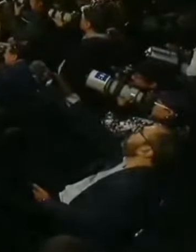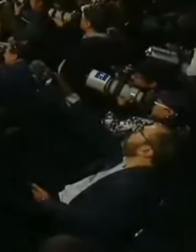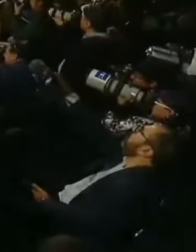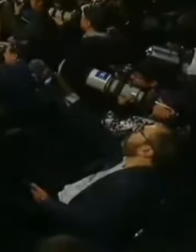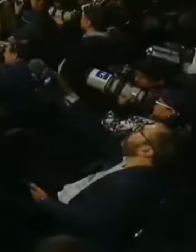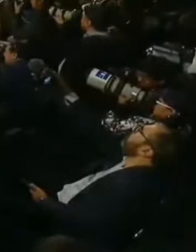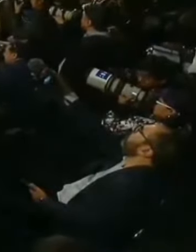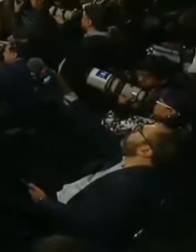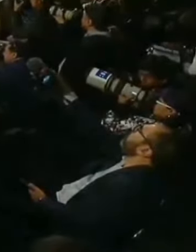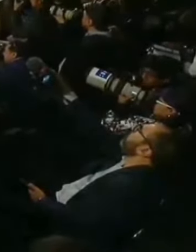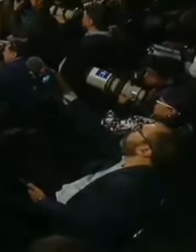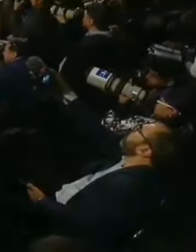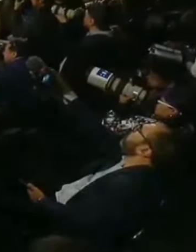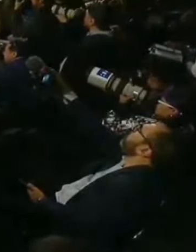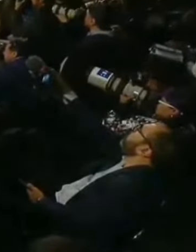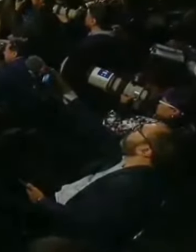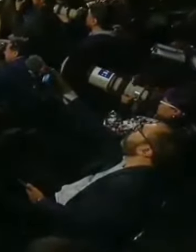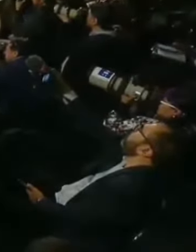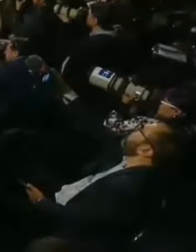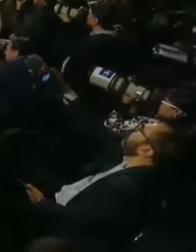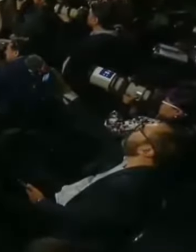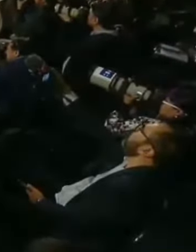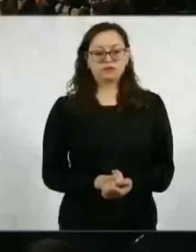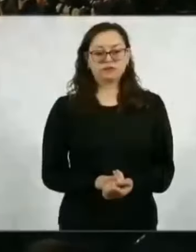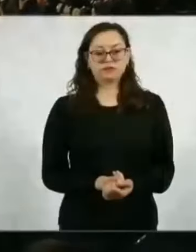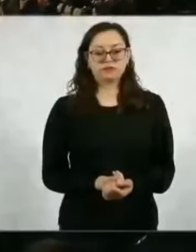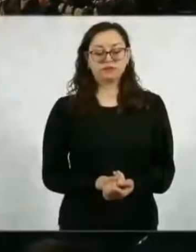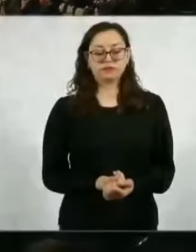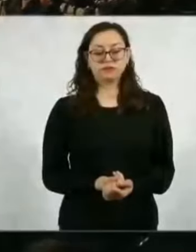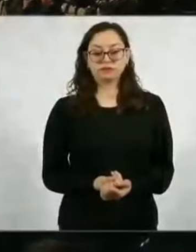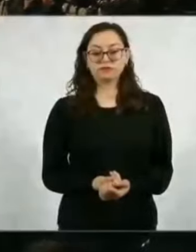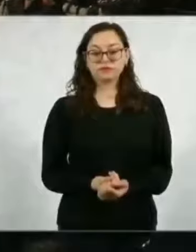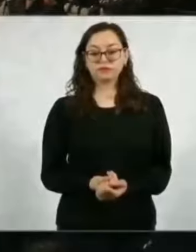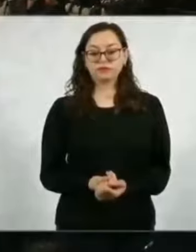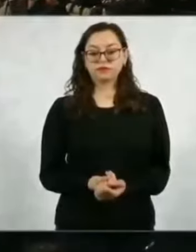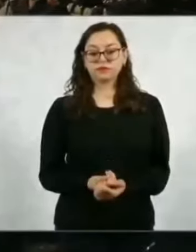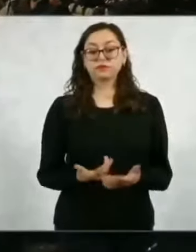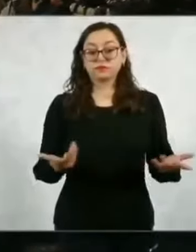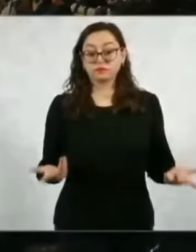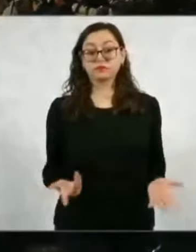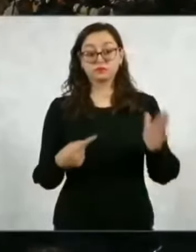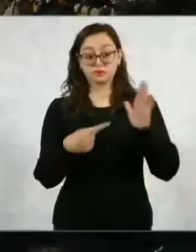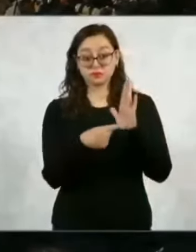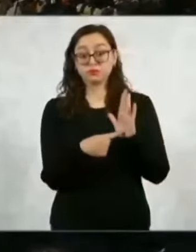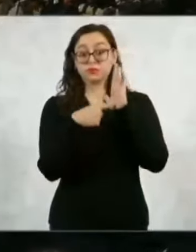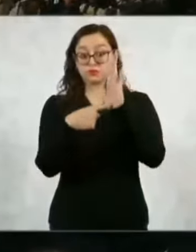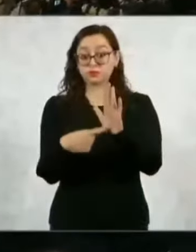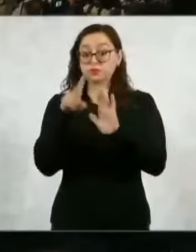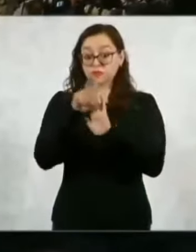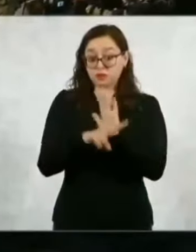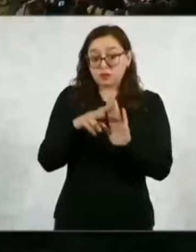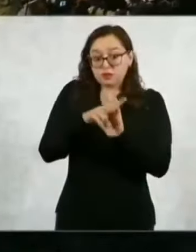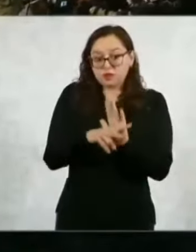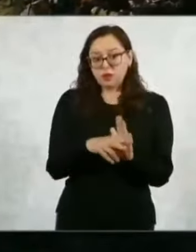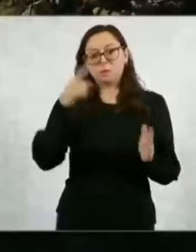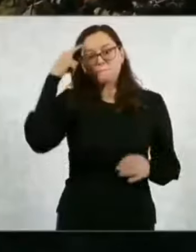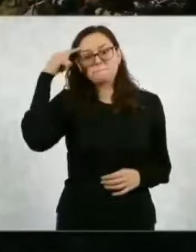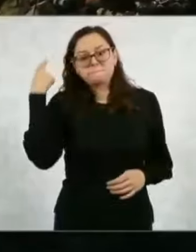Este documento es principalmente para las y los jóvenes, porque son 56 años